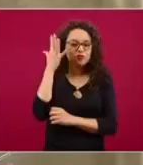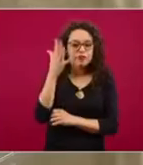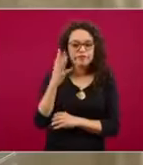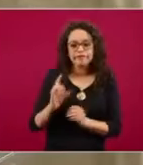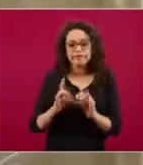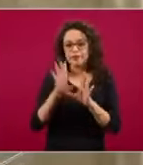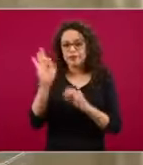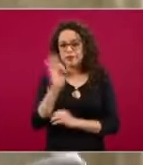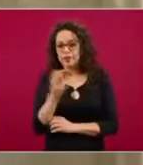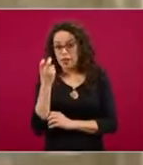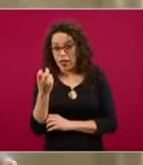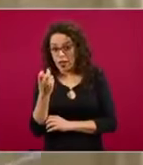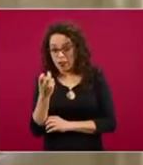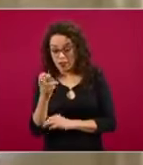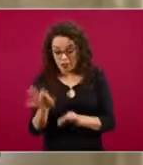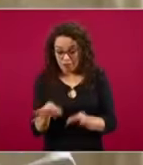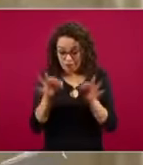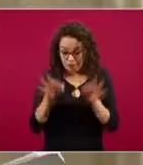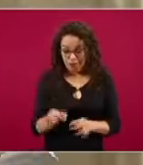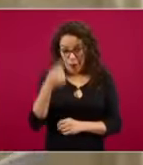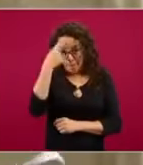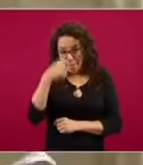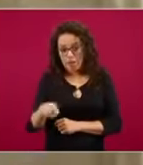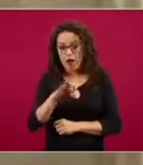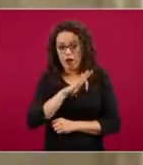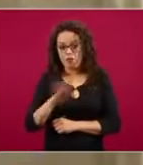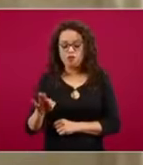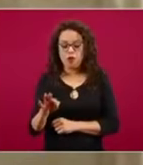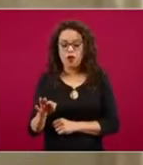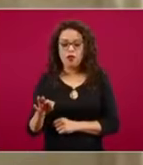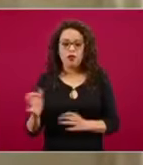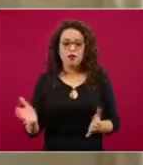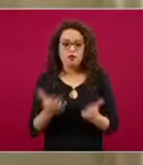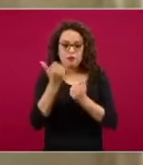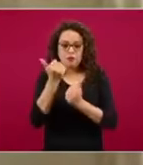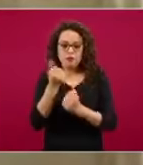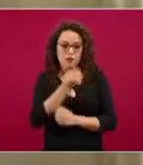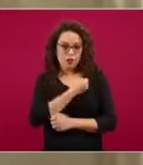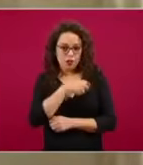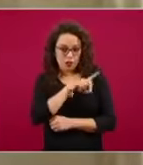esta eficacia? ¿O esta información es circular